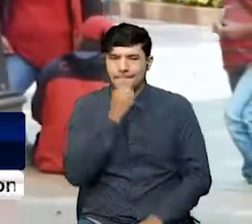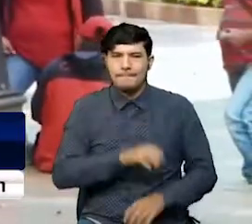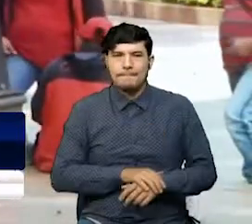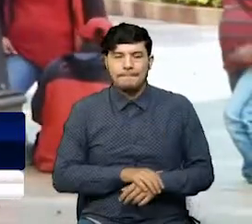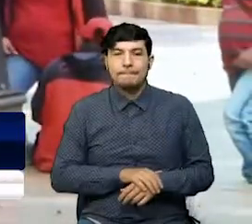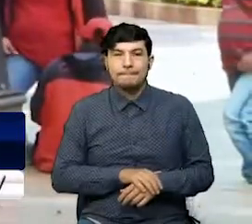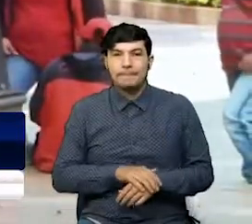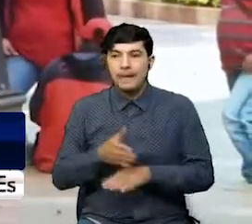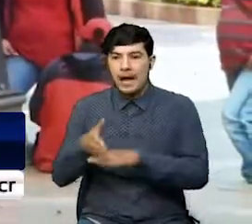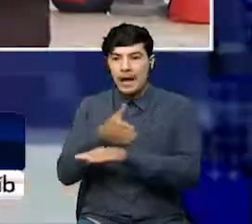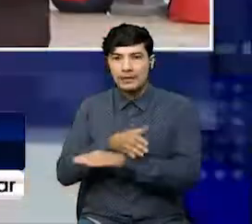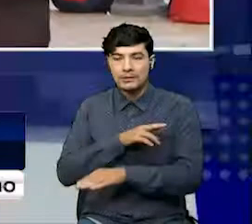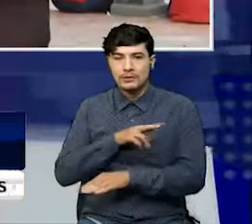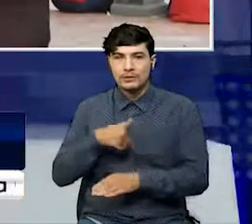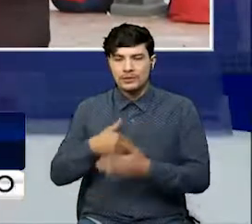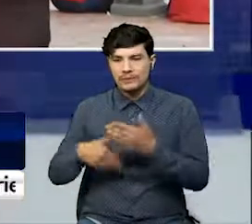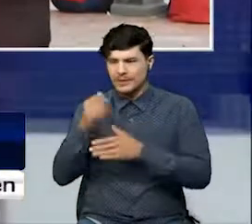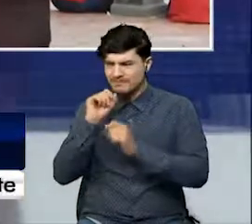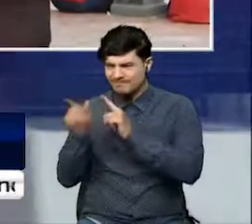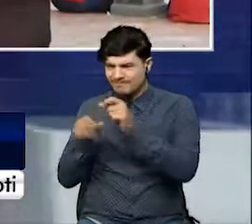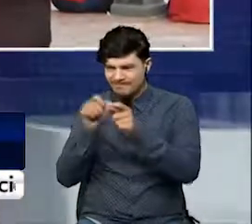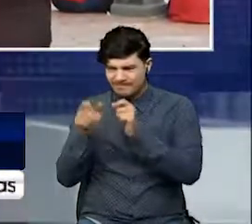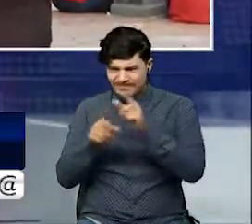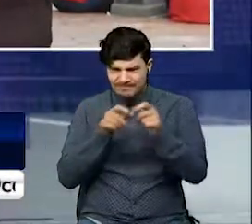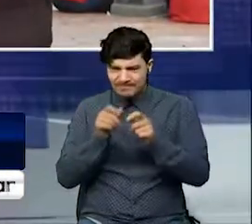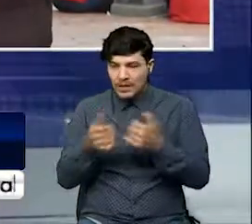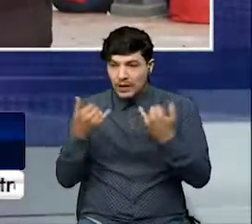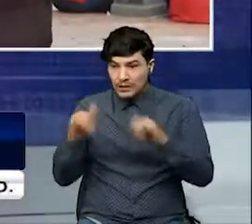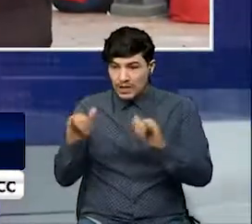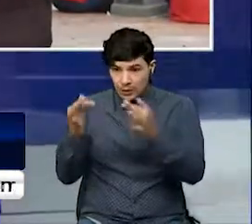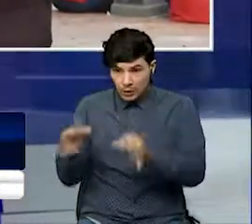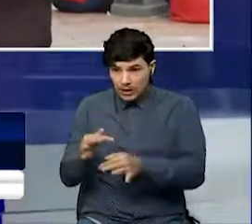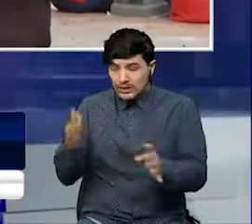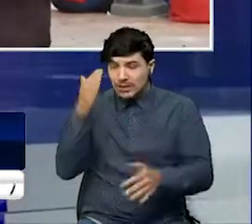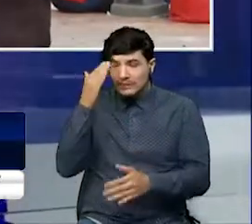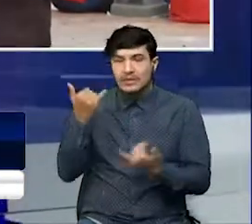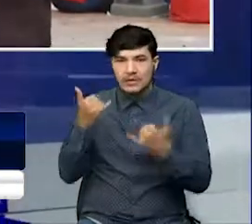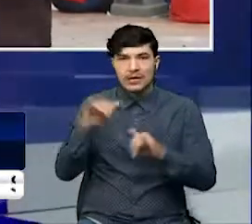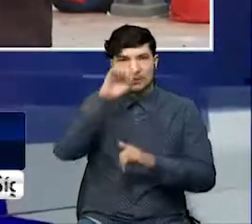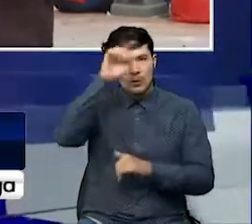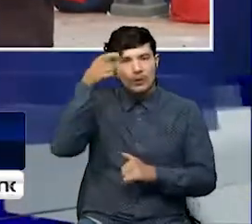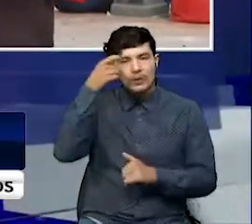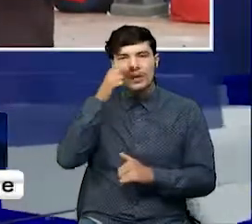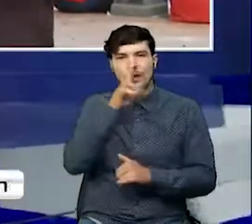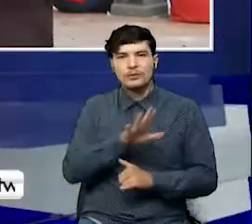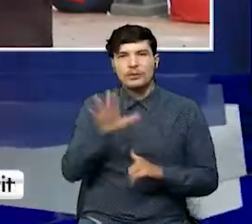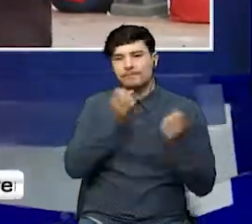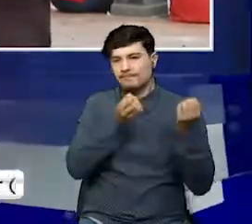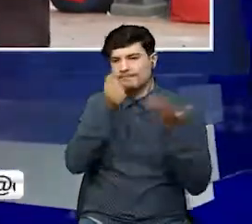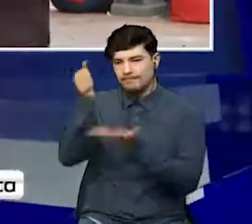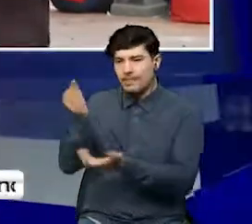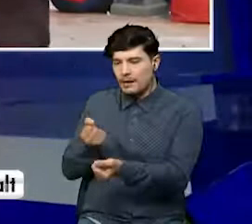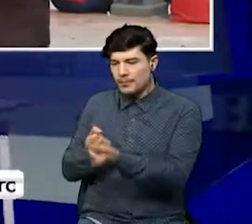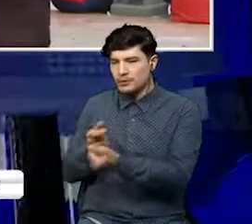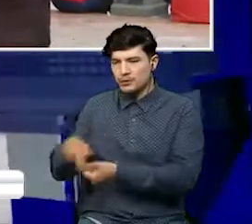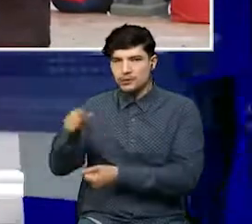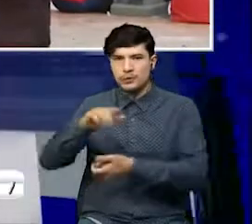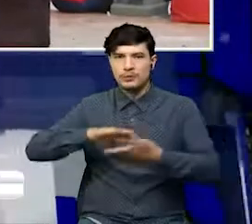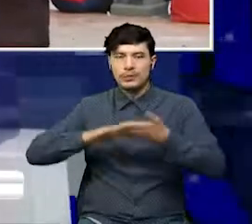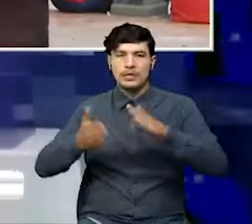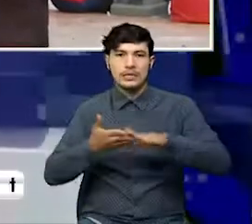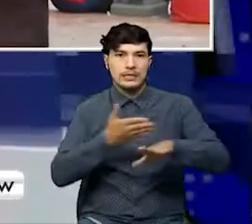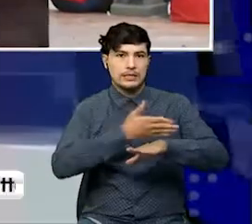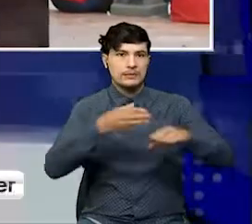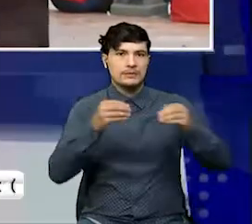que se han visto afectadas por esta confrontación se puedan recibir las ayudas por parte del gobierno nacional con la cámara de jesús zúñiga desde ocaña en el norte de santander